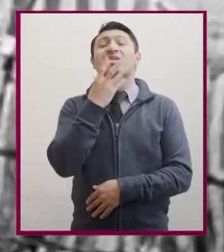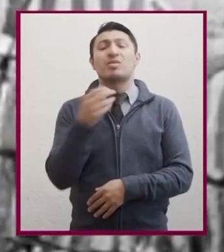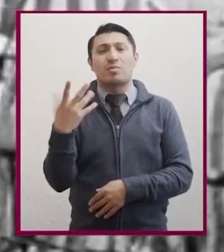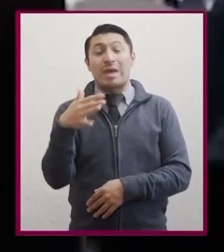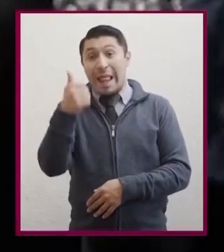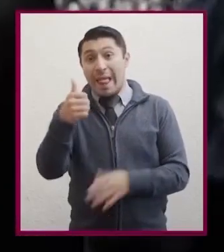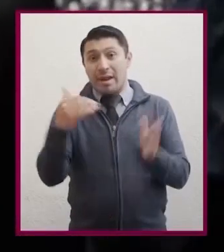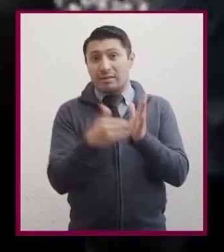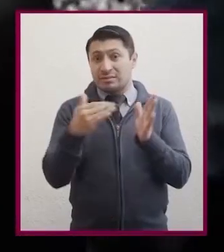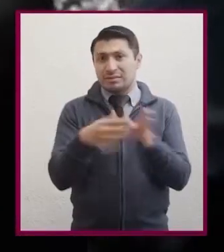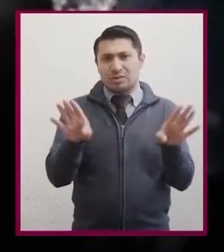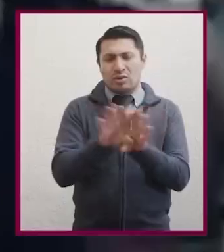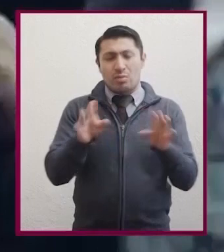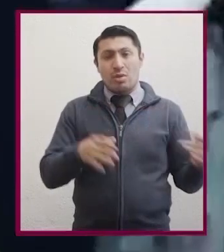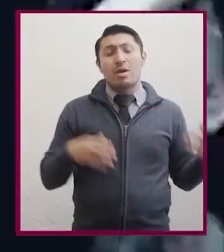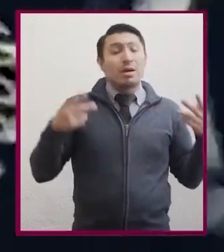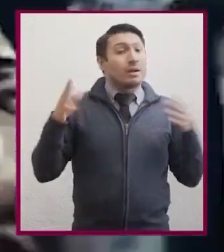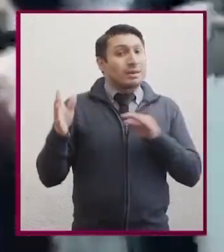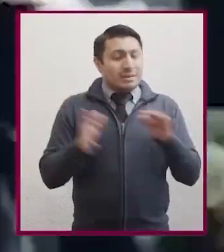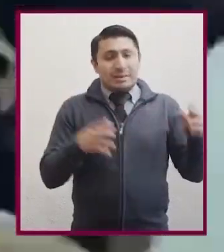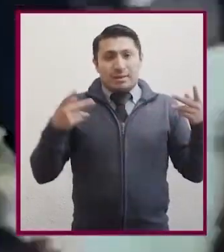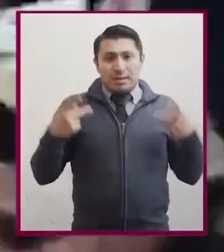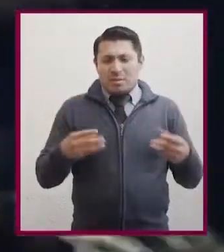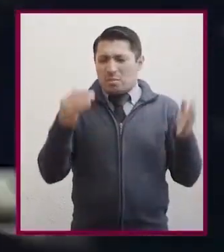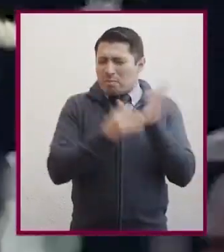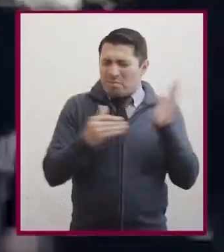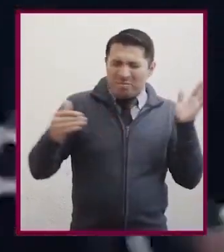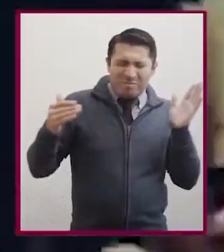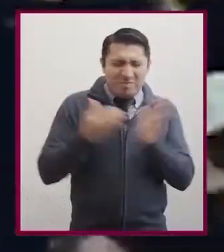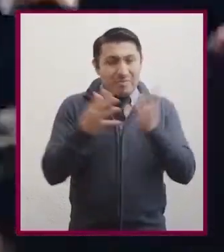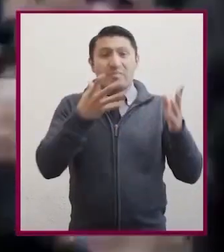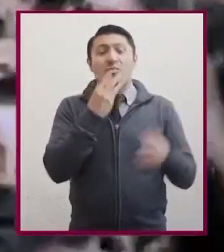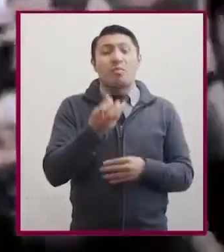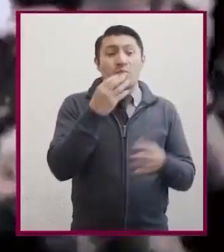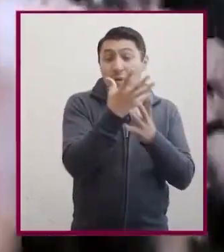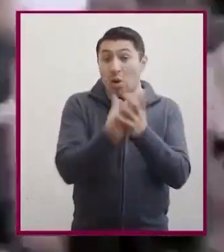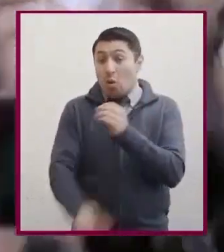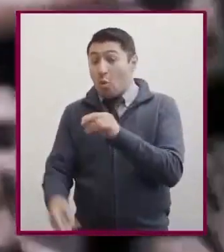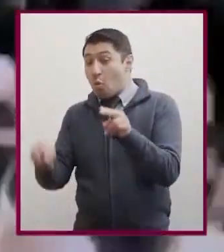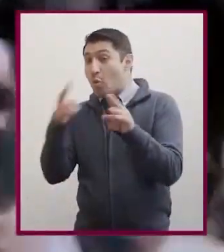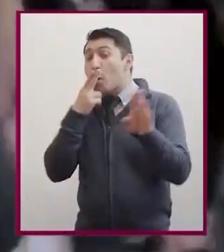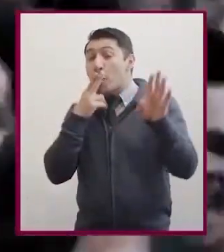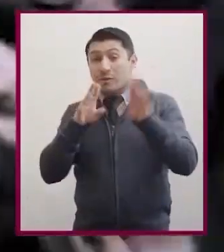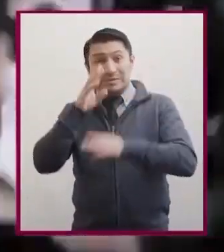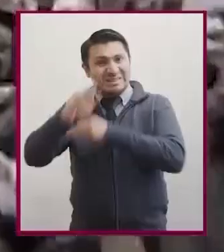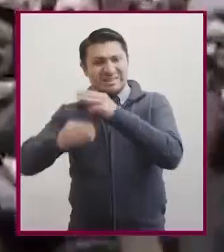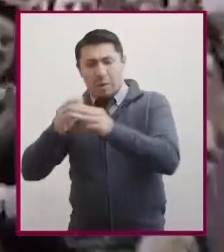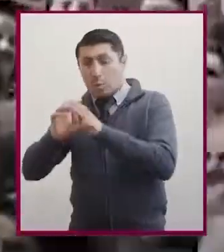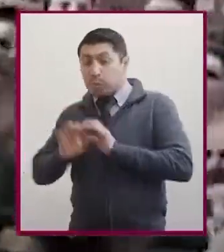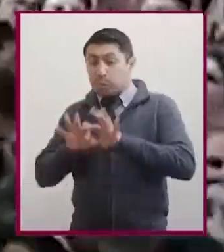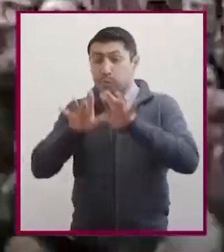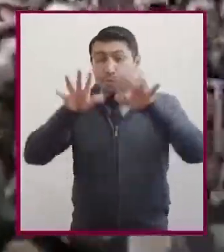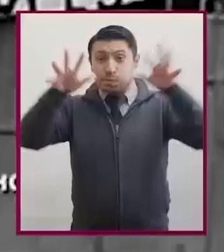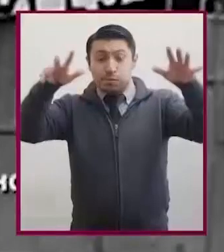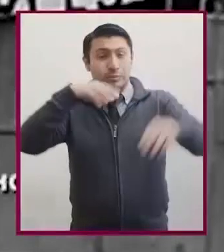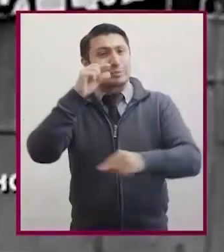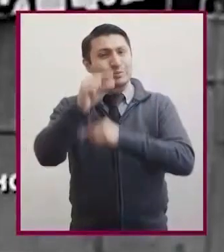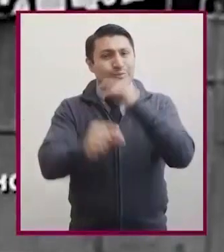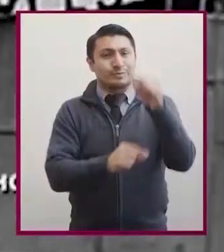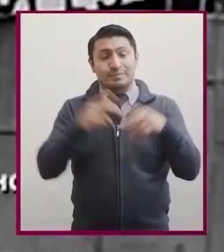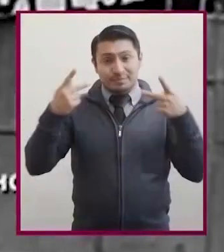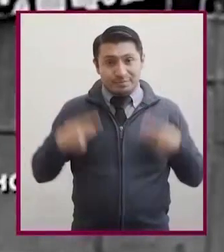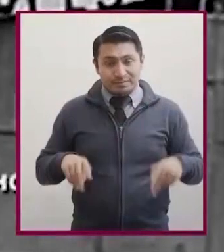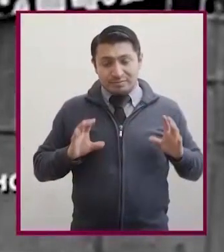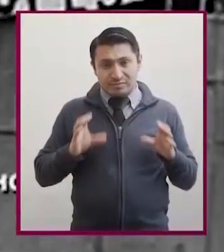6 millones. La inmigración de miles de judíos que escaparon del nazismo se distribuyó por todo el mundo. Poco a poco, la